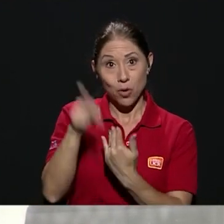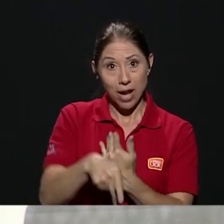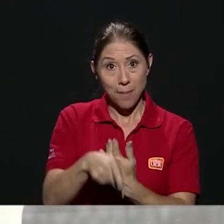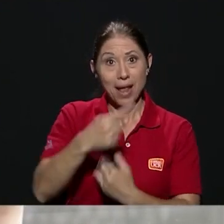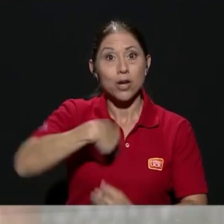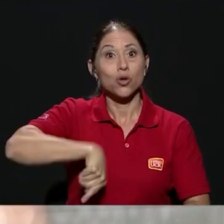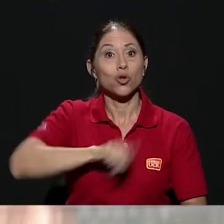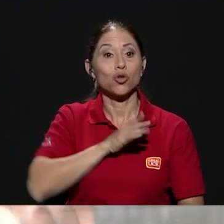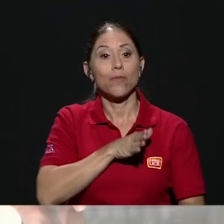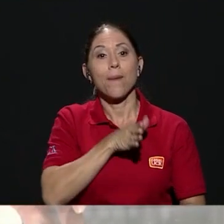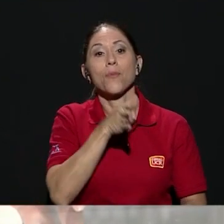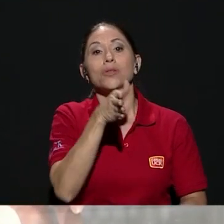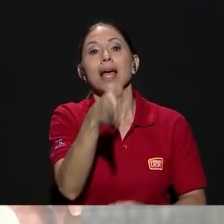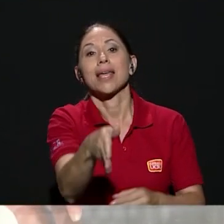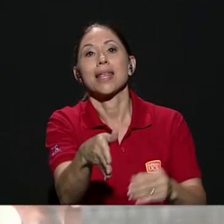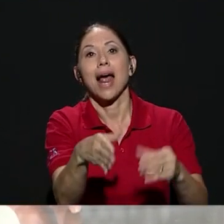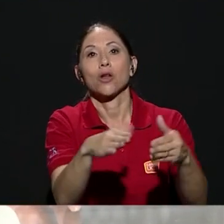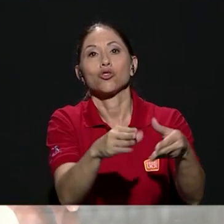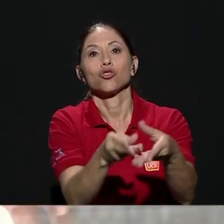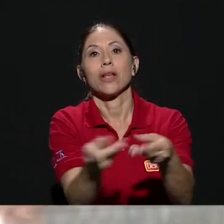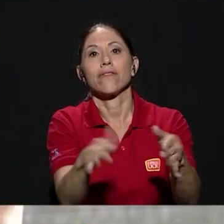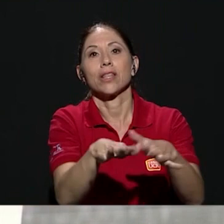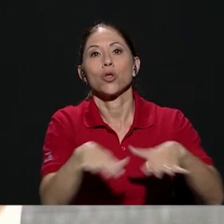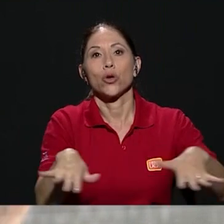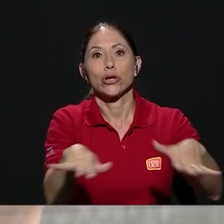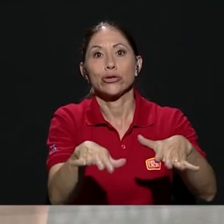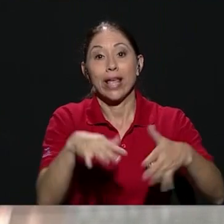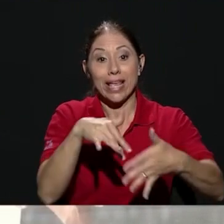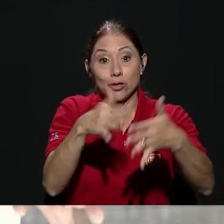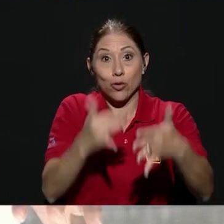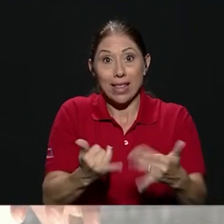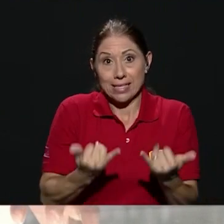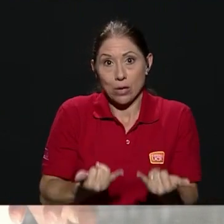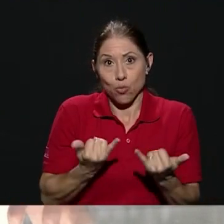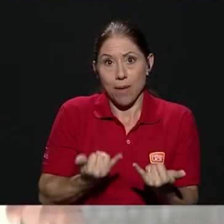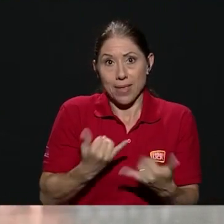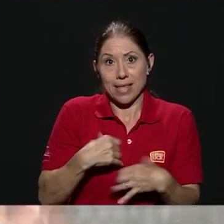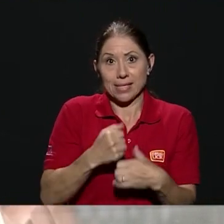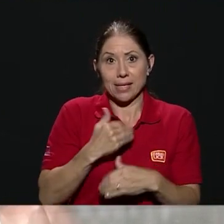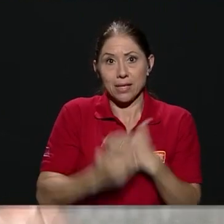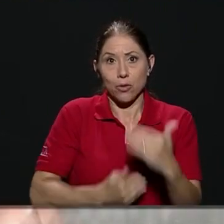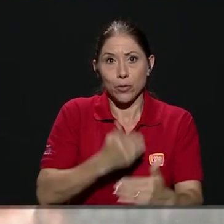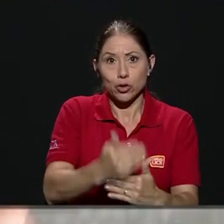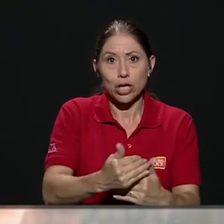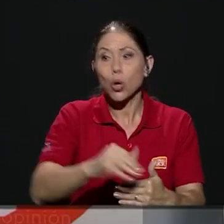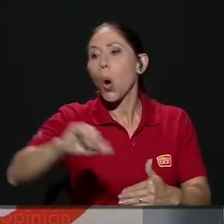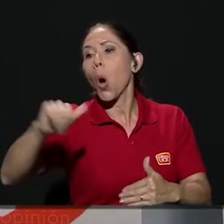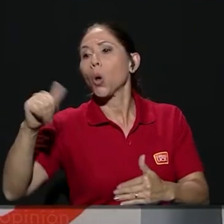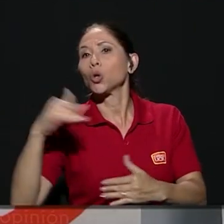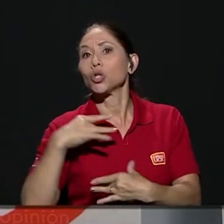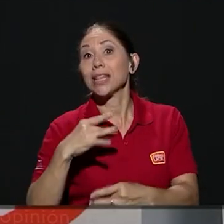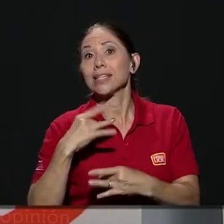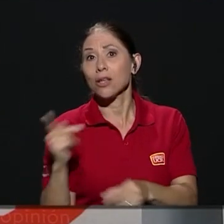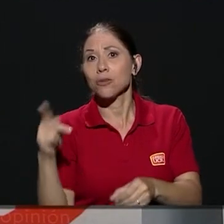vean los estudiantes que están actualmente haciendo el proceso y los que están interesados en participar. La Universidad Nacional